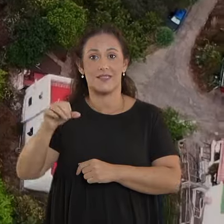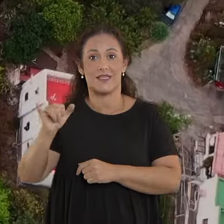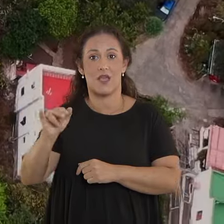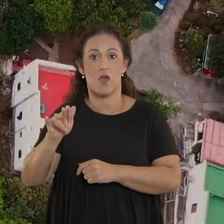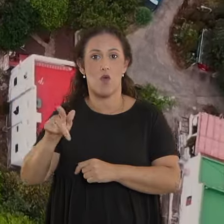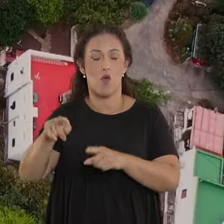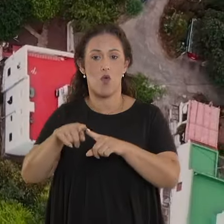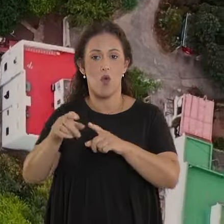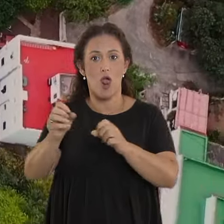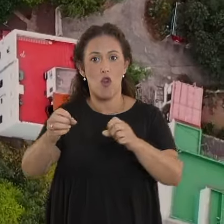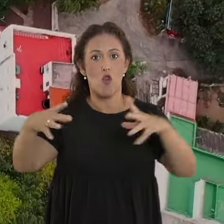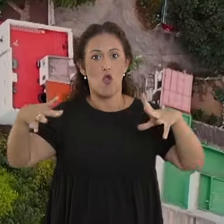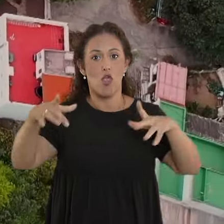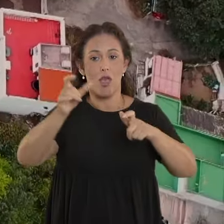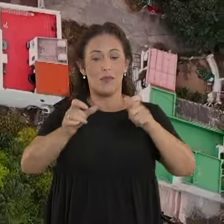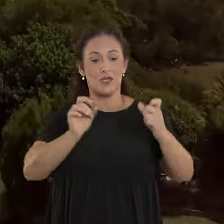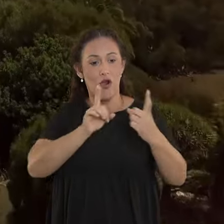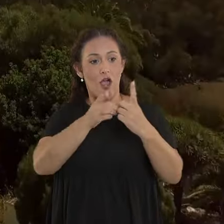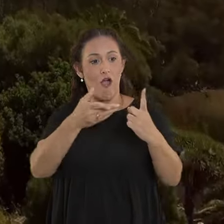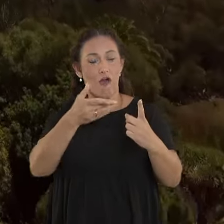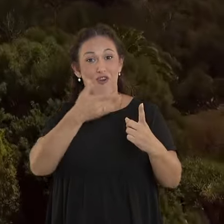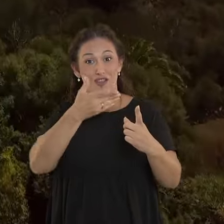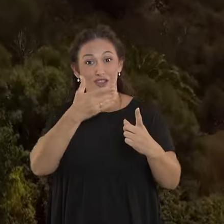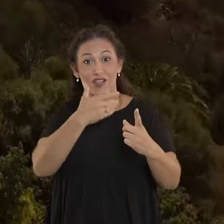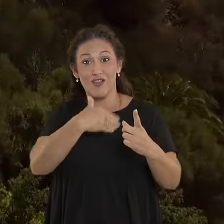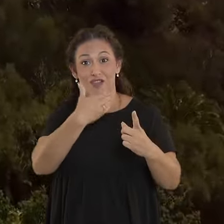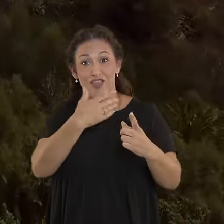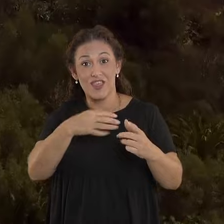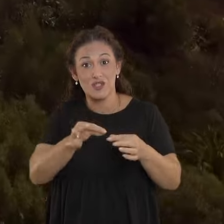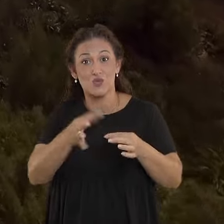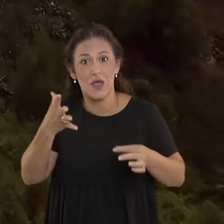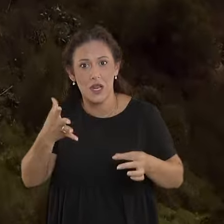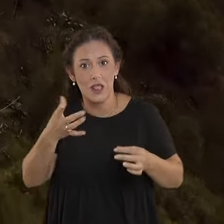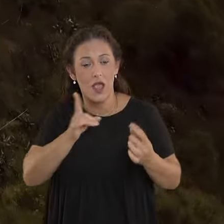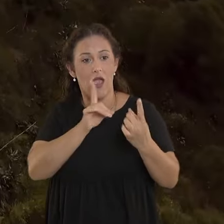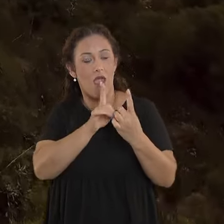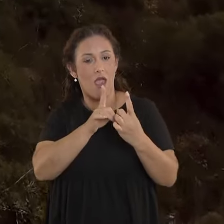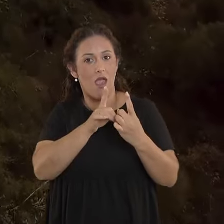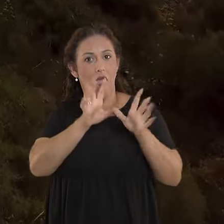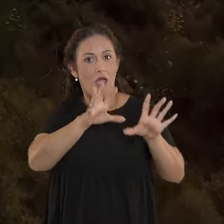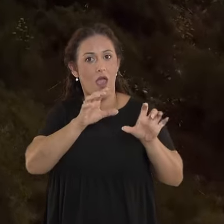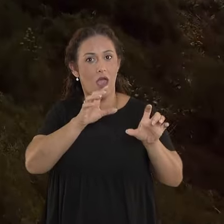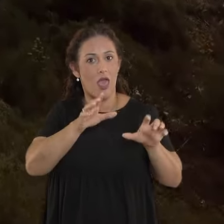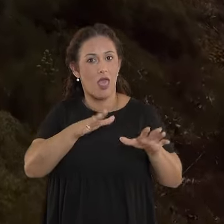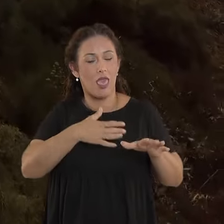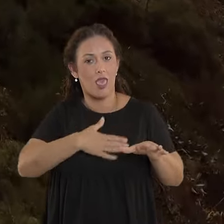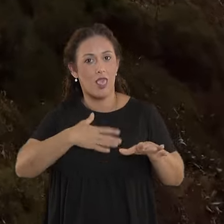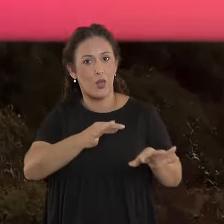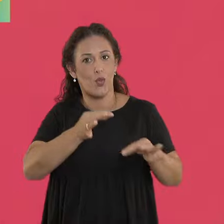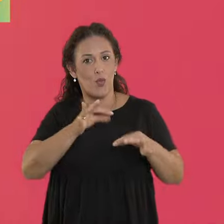iluminado e ilumina a aquellas personas que tuvimos la suerte de conocerla, de aprender y disfrutar a su lado.